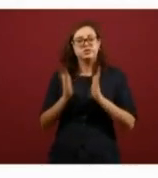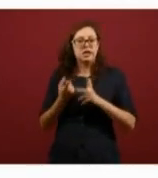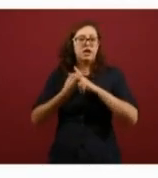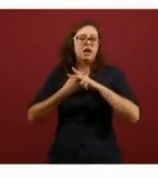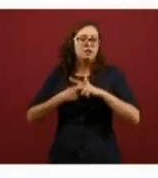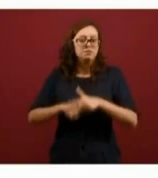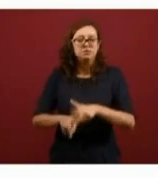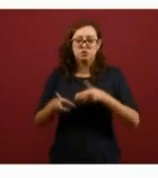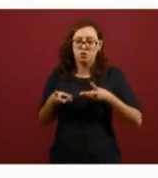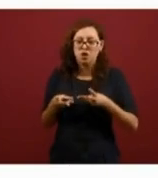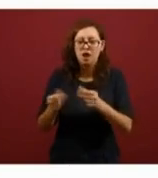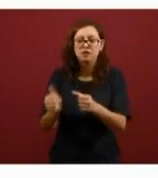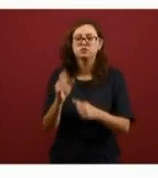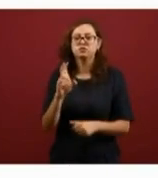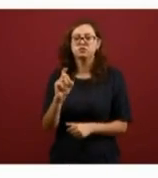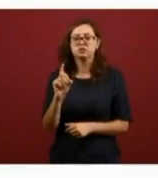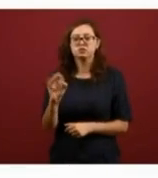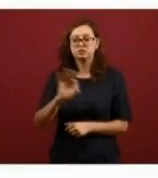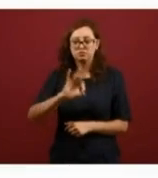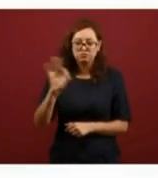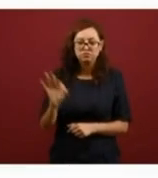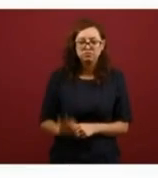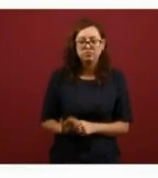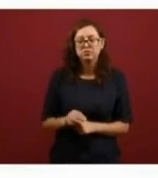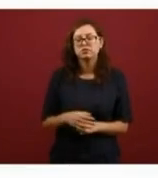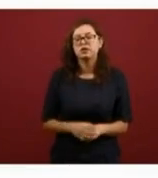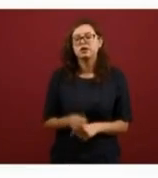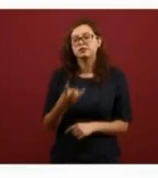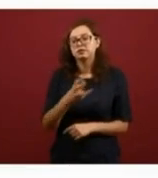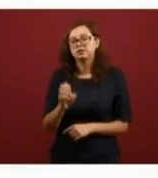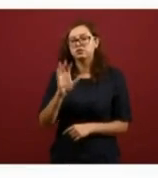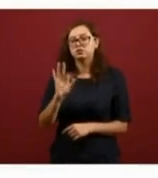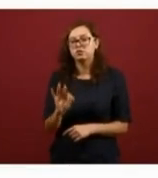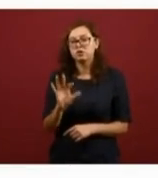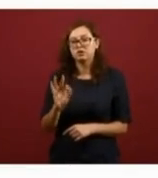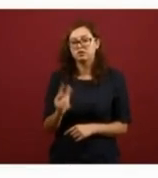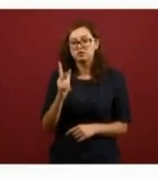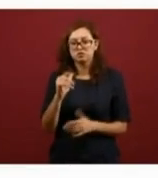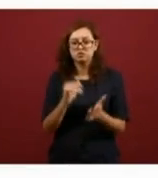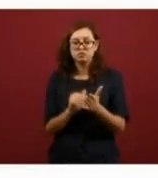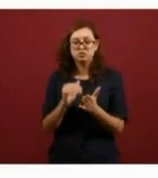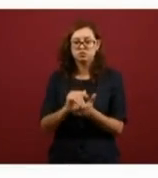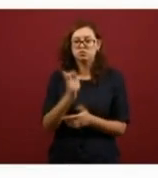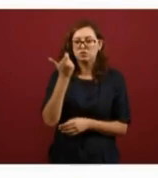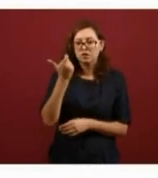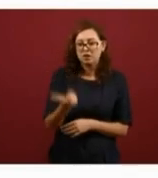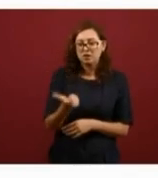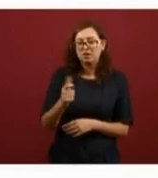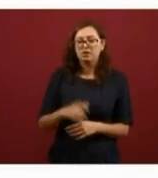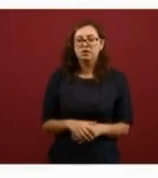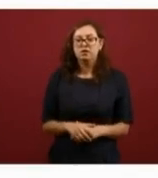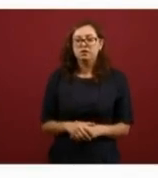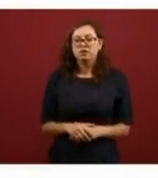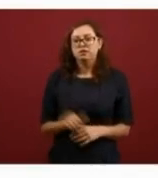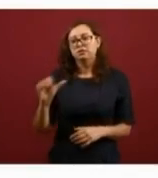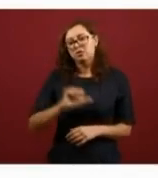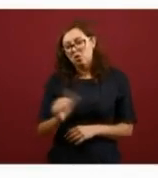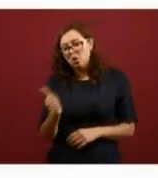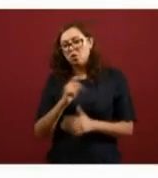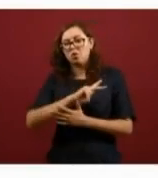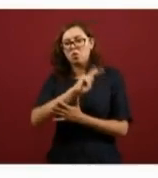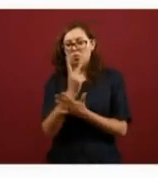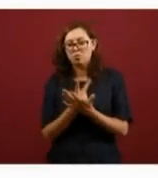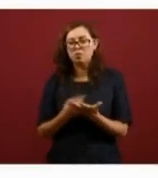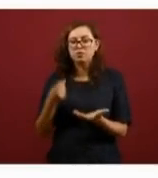ejercido el 30% del presupuesto, 348 millones de pesos. Los principales subprogramas o